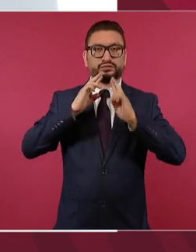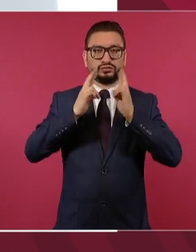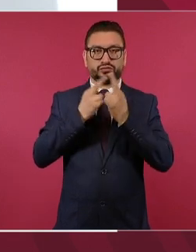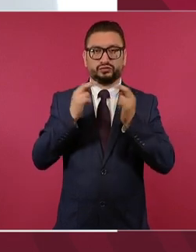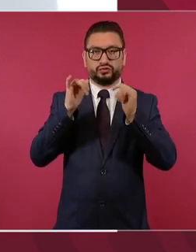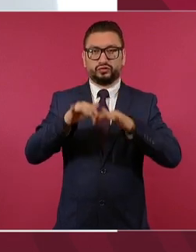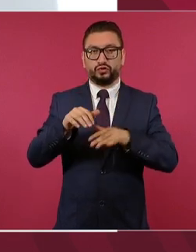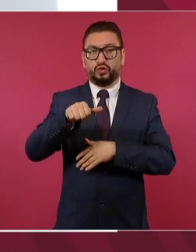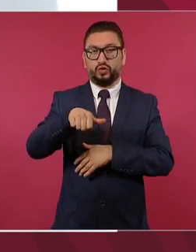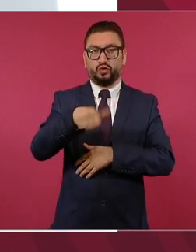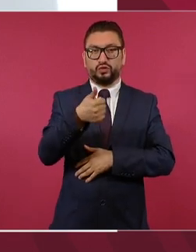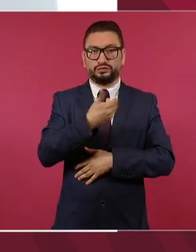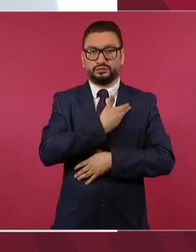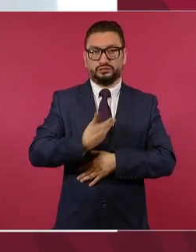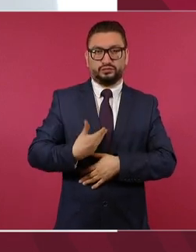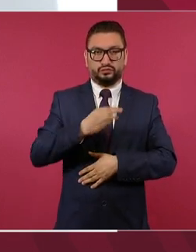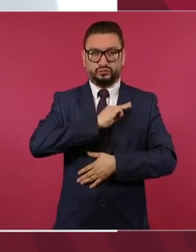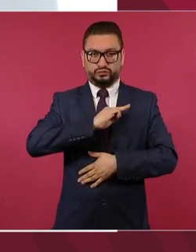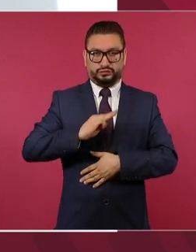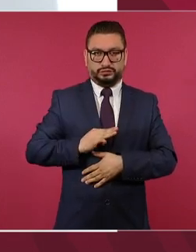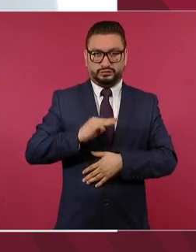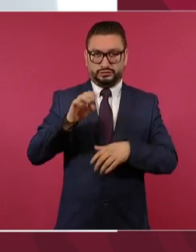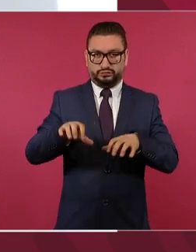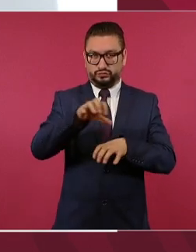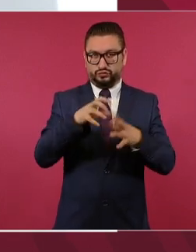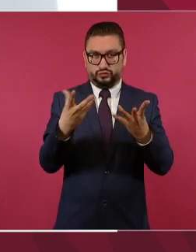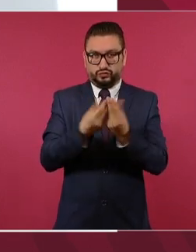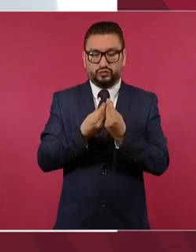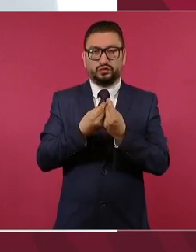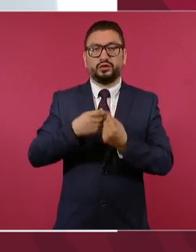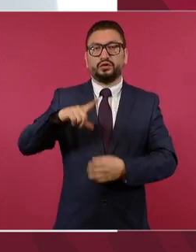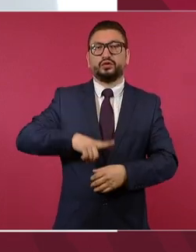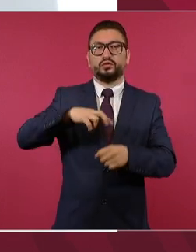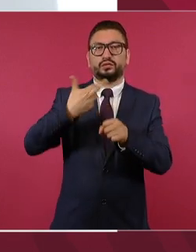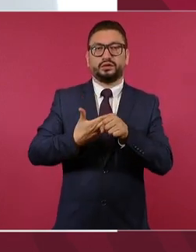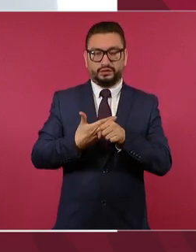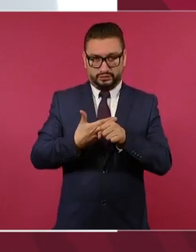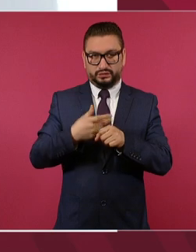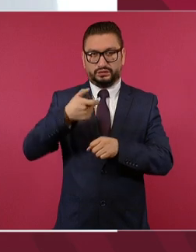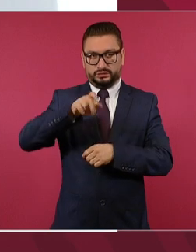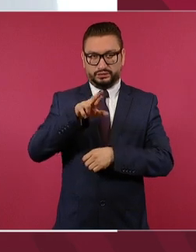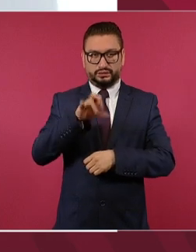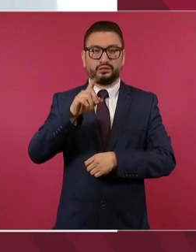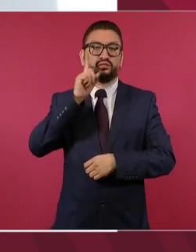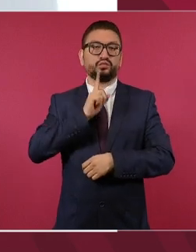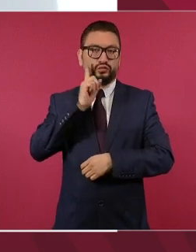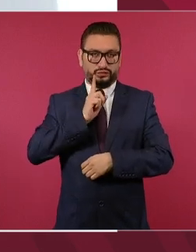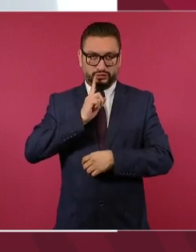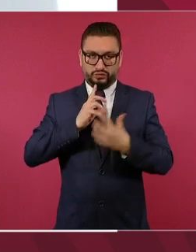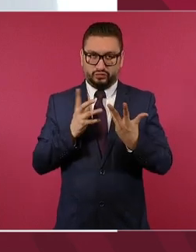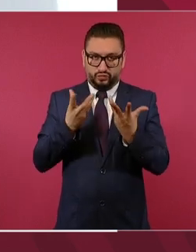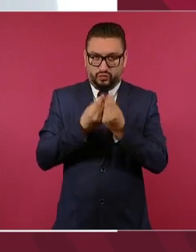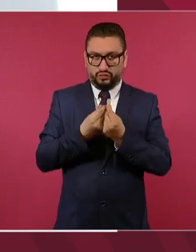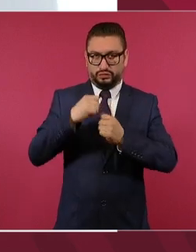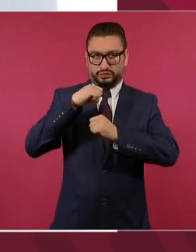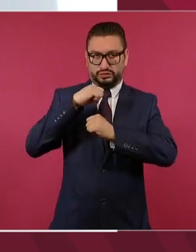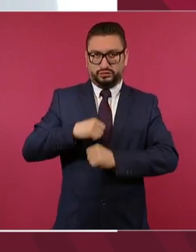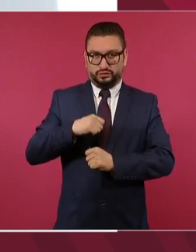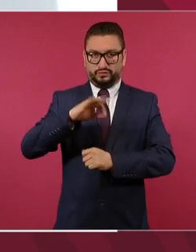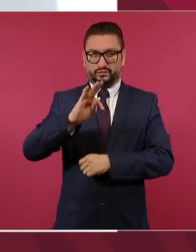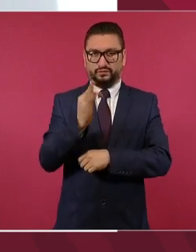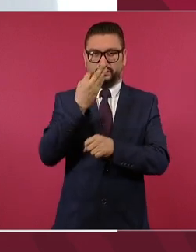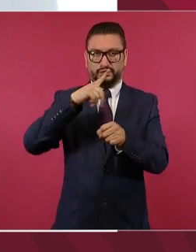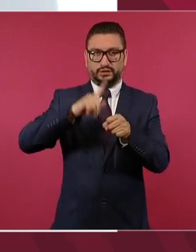los 11 presidentes municipales. Estará con nosotros la gobernadora de Quintana Roo y las autoridades